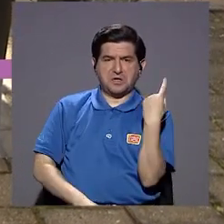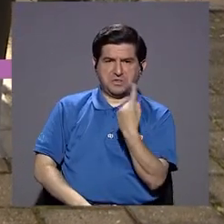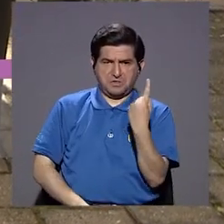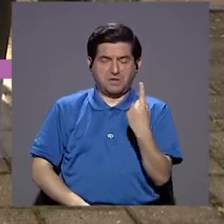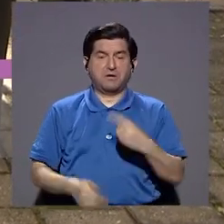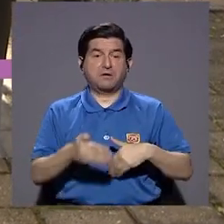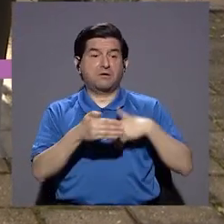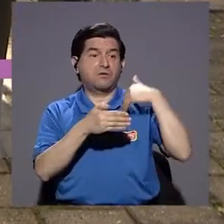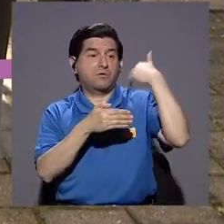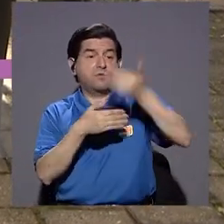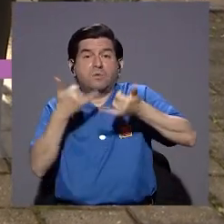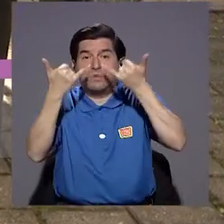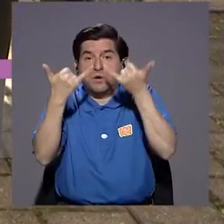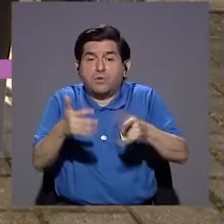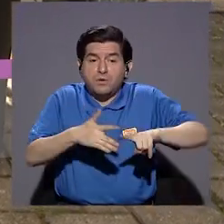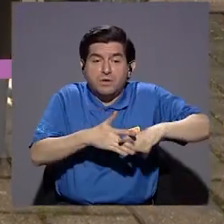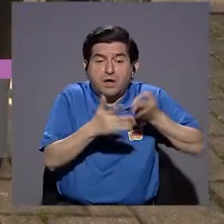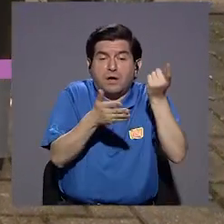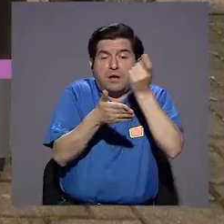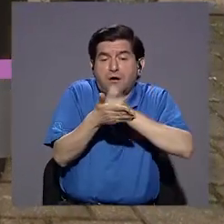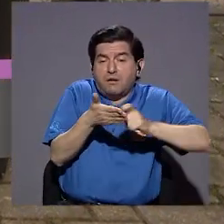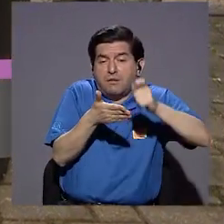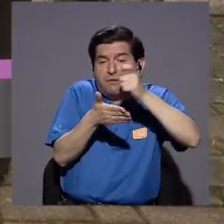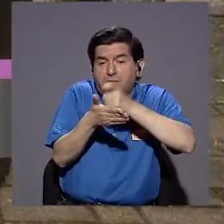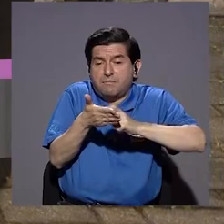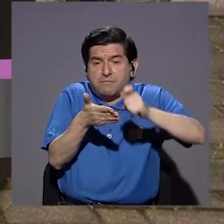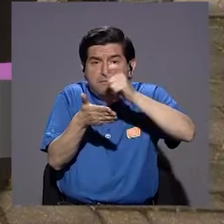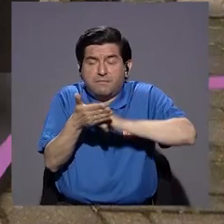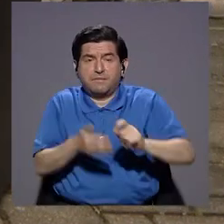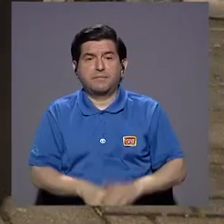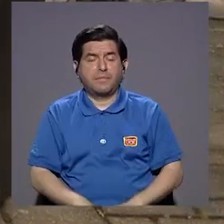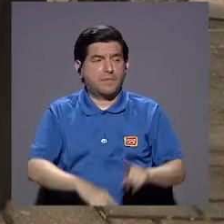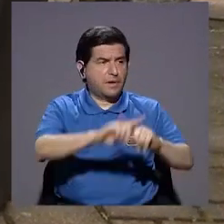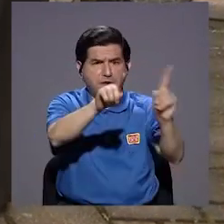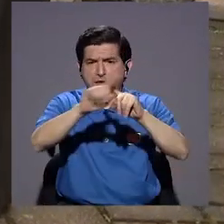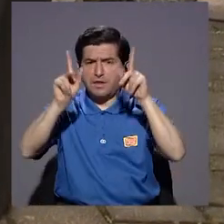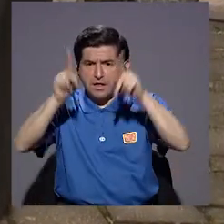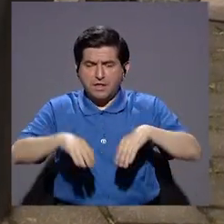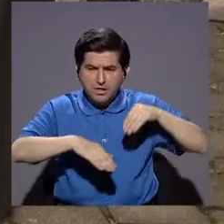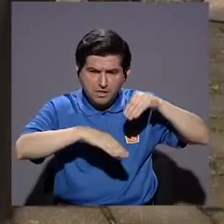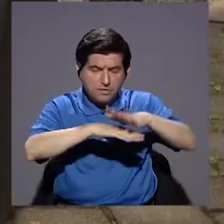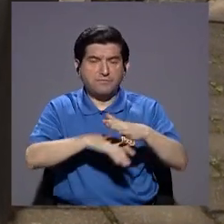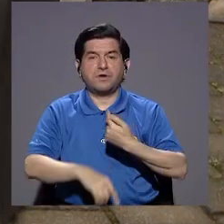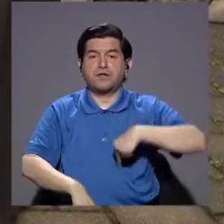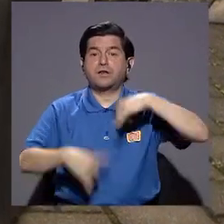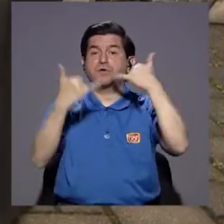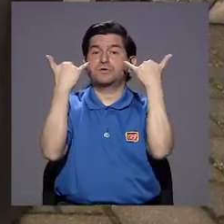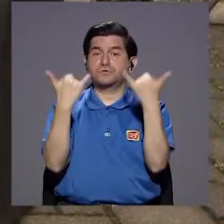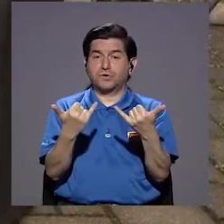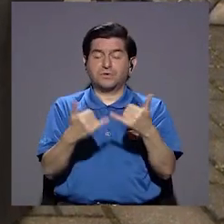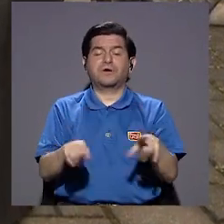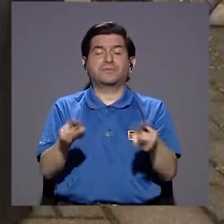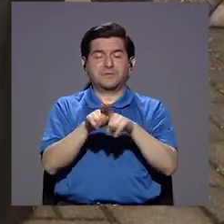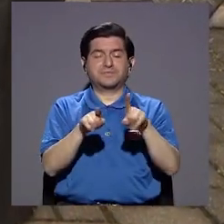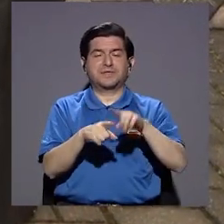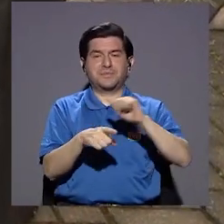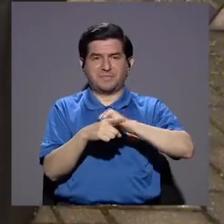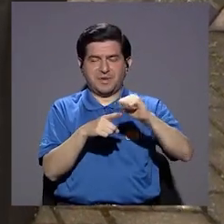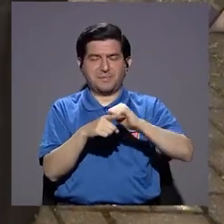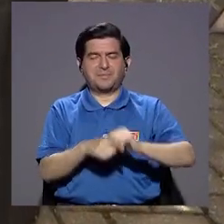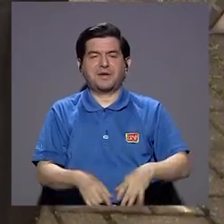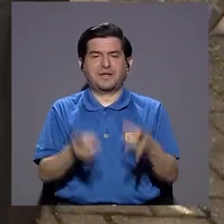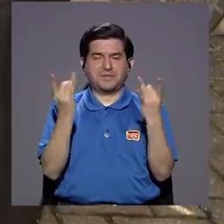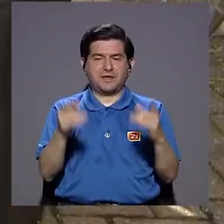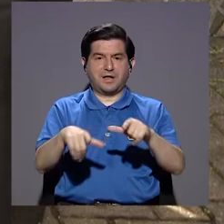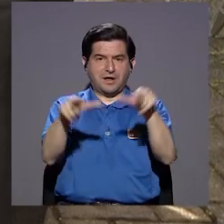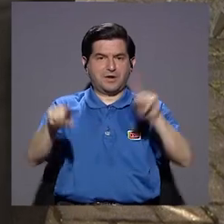más. Y después pues empezó a escribir, empezó a llegar a más personas y eso es lo que hace que nosotros ahora estemos haciendo yoga aquí en